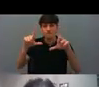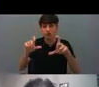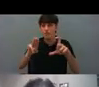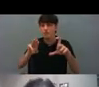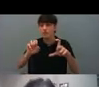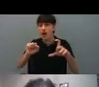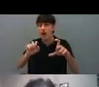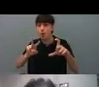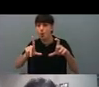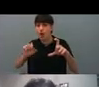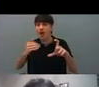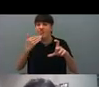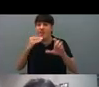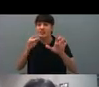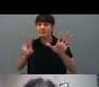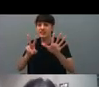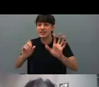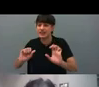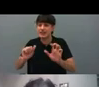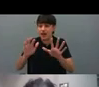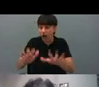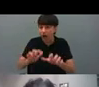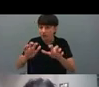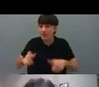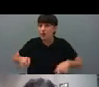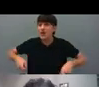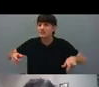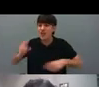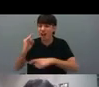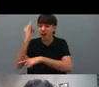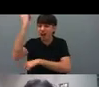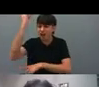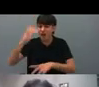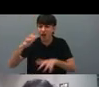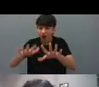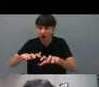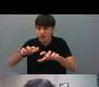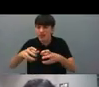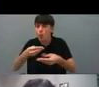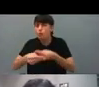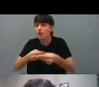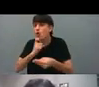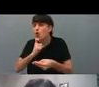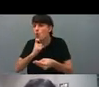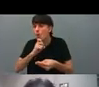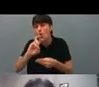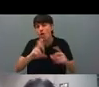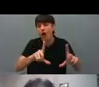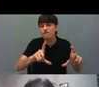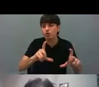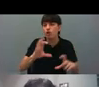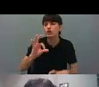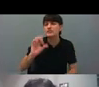7 años aprendiendo a manejar una silla eléctrica más alta que ella. Y en otra foto podéis ver a Sandra con